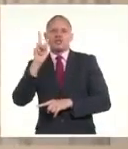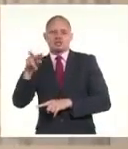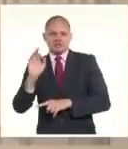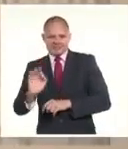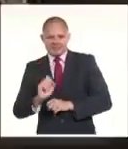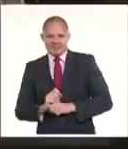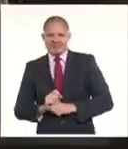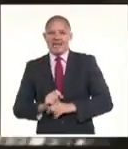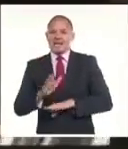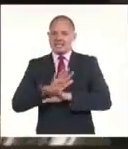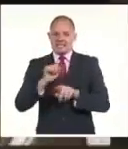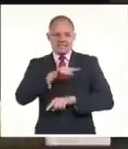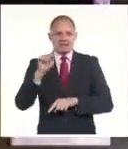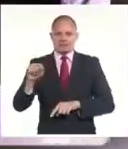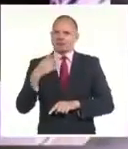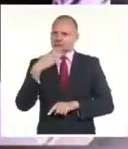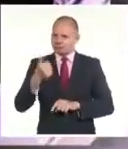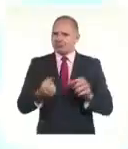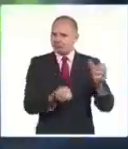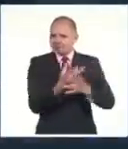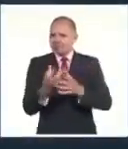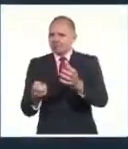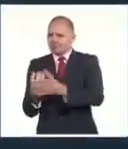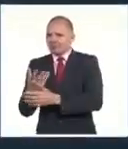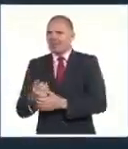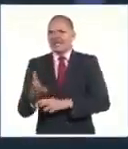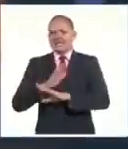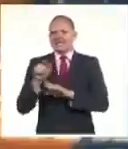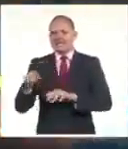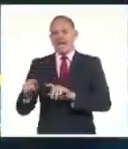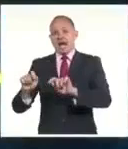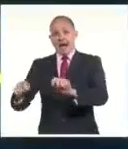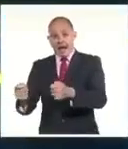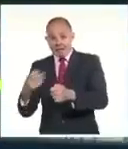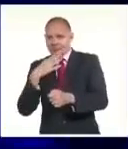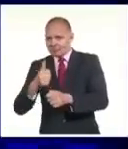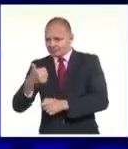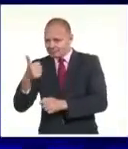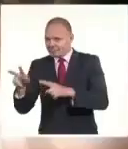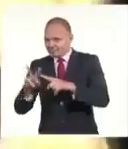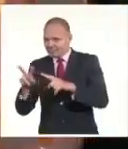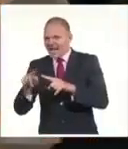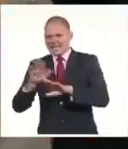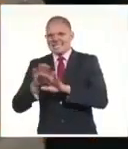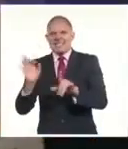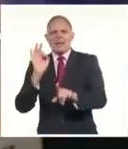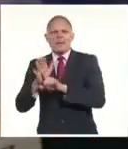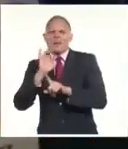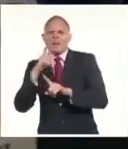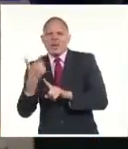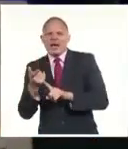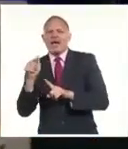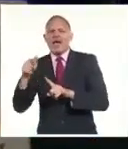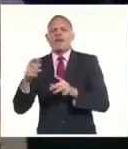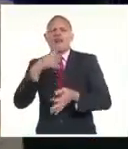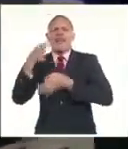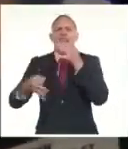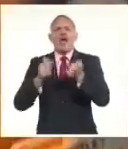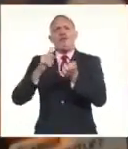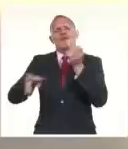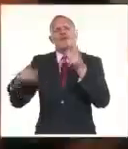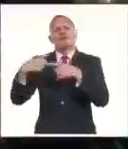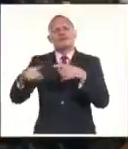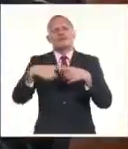artística del territorio. Con la creación del canal se consolidaba el reflejo de la realidad de los guantanameros hacia Cuba y el mundo.